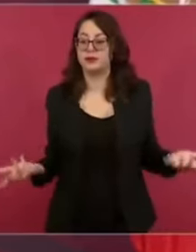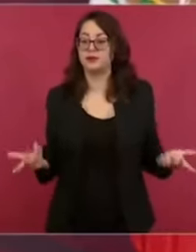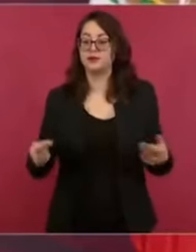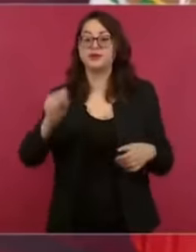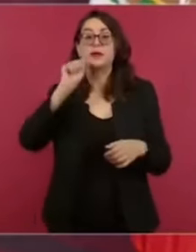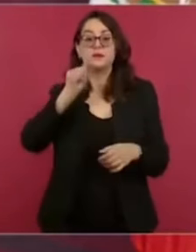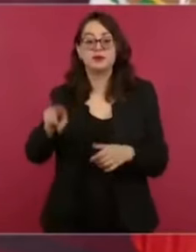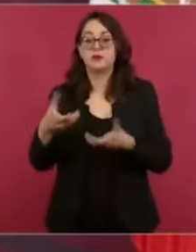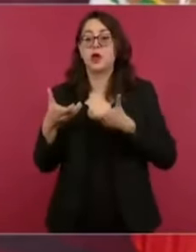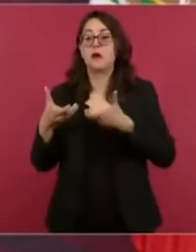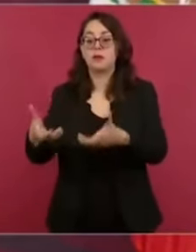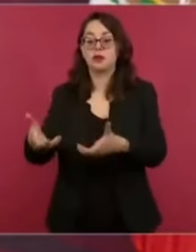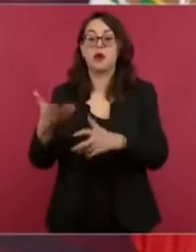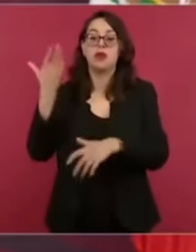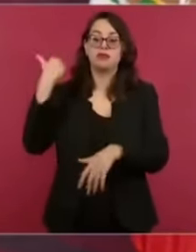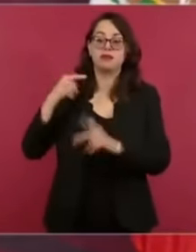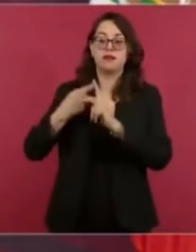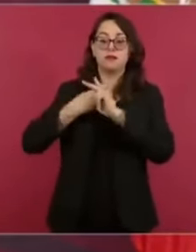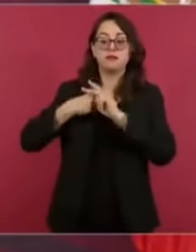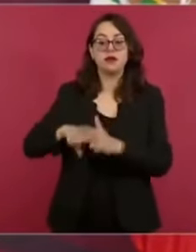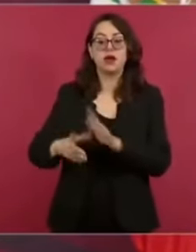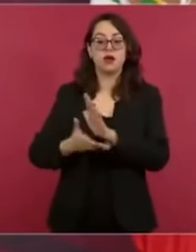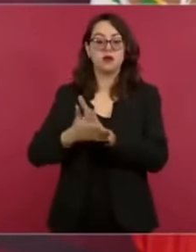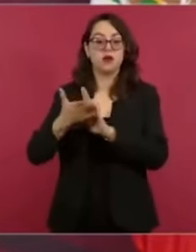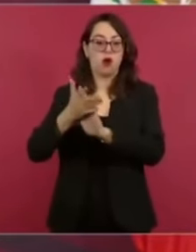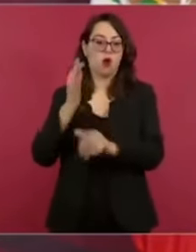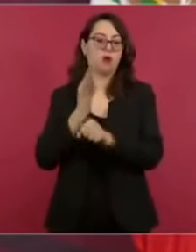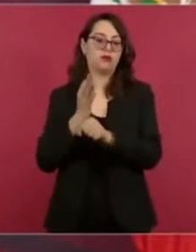se terminó y lo vamos a inaugurar